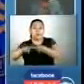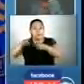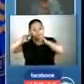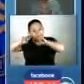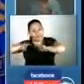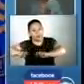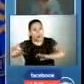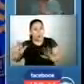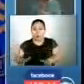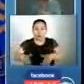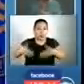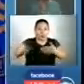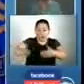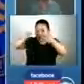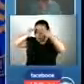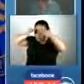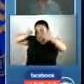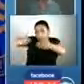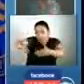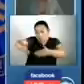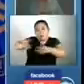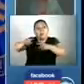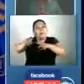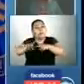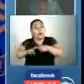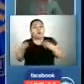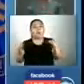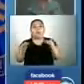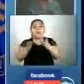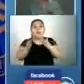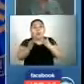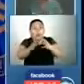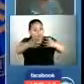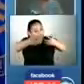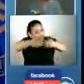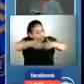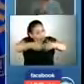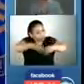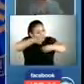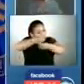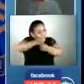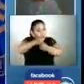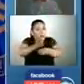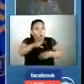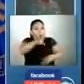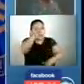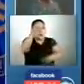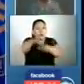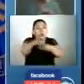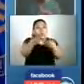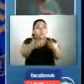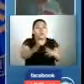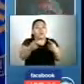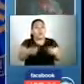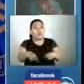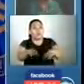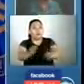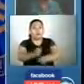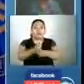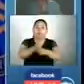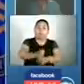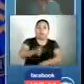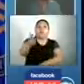no tenían un enfoque de vector y en segundo lugar el diseño de la vacuna basado en la estructura que condujo a la confirmación precisa y